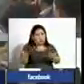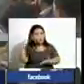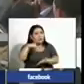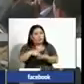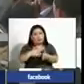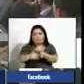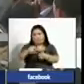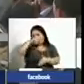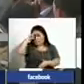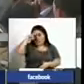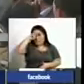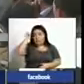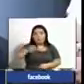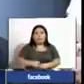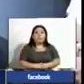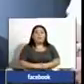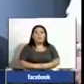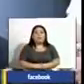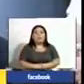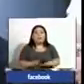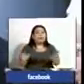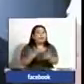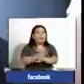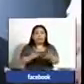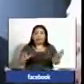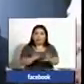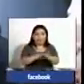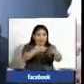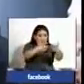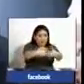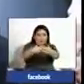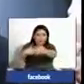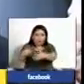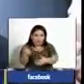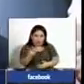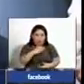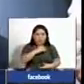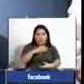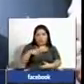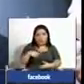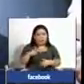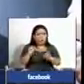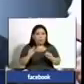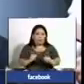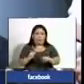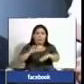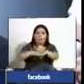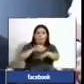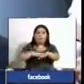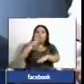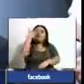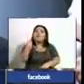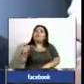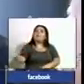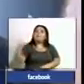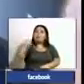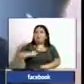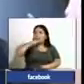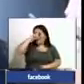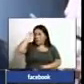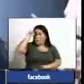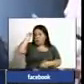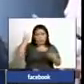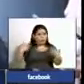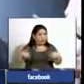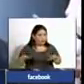sus reactivaciones. Ningún empresario, ninguna persona puede decir cuándo va a empezar a trabajar de forma